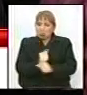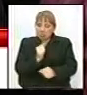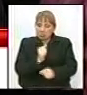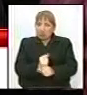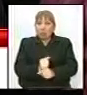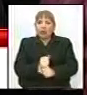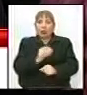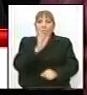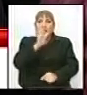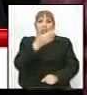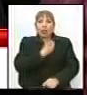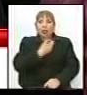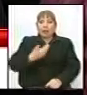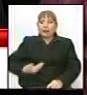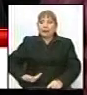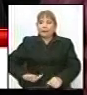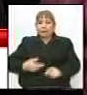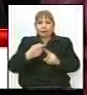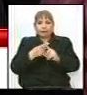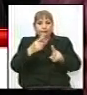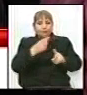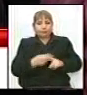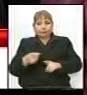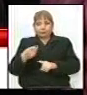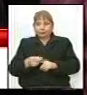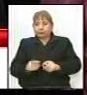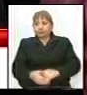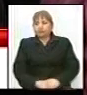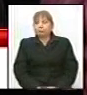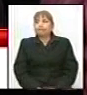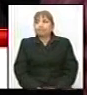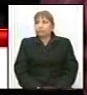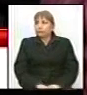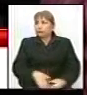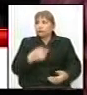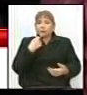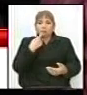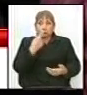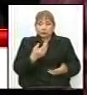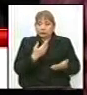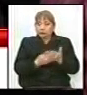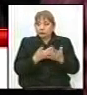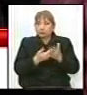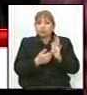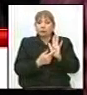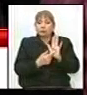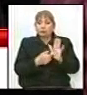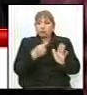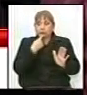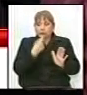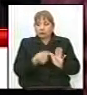en 5 gobiernos distintos. Se ha mencionado